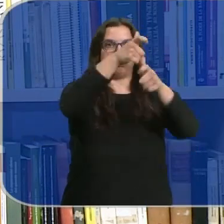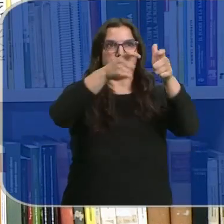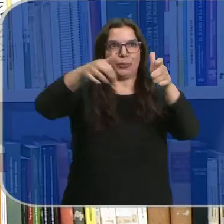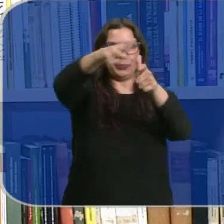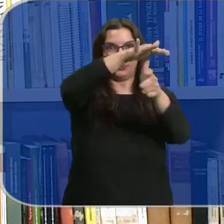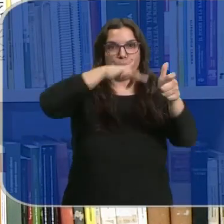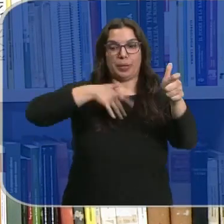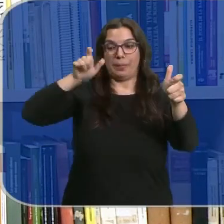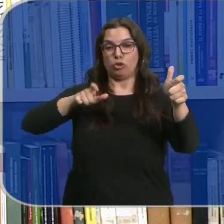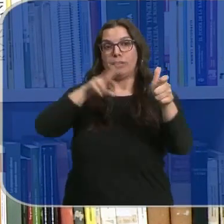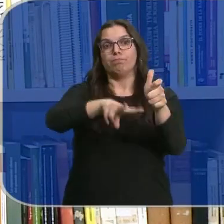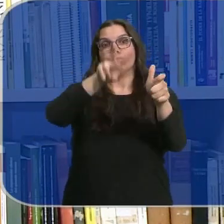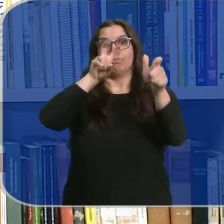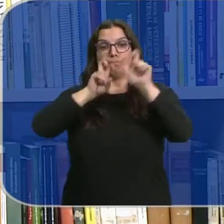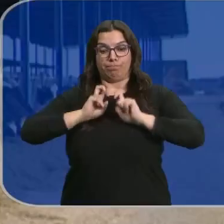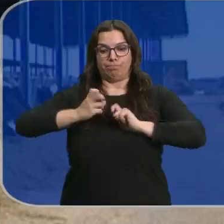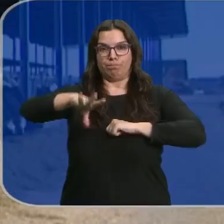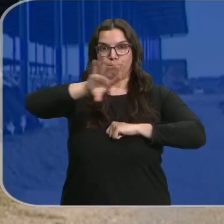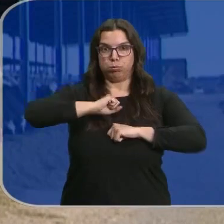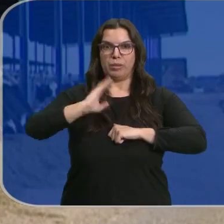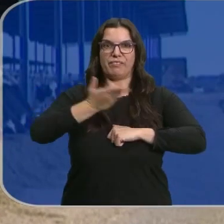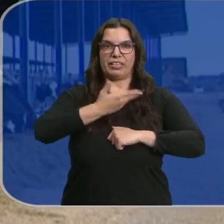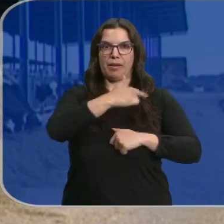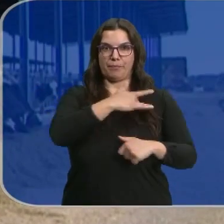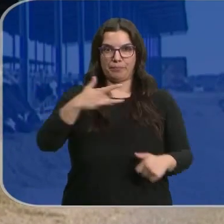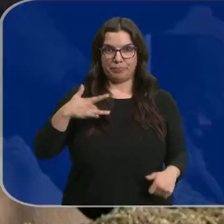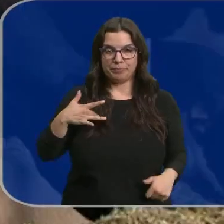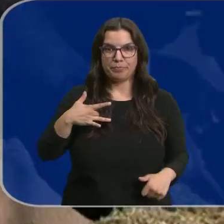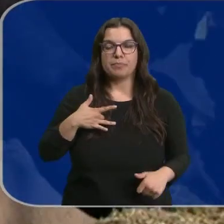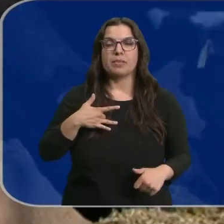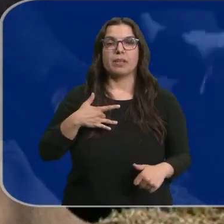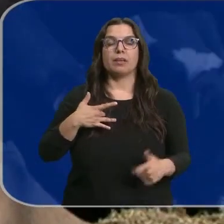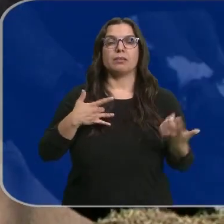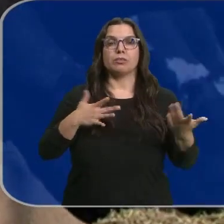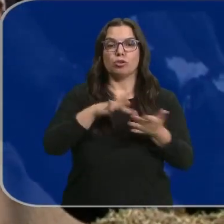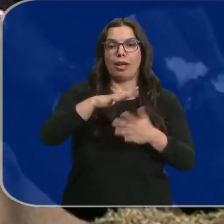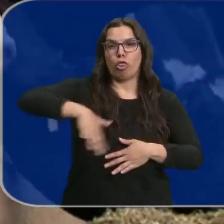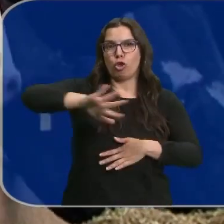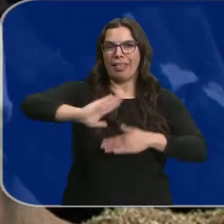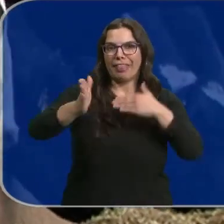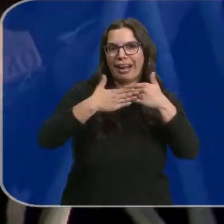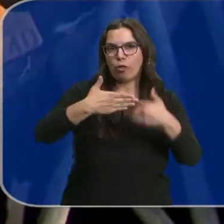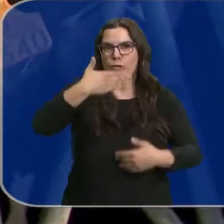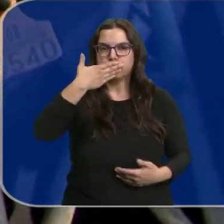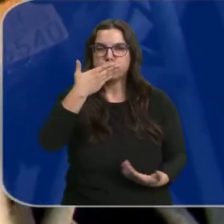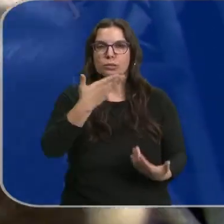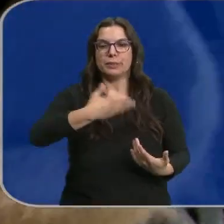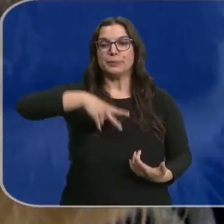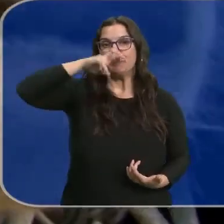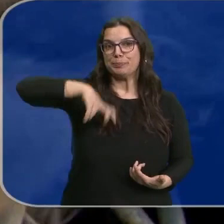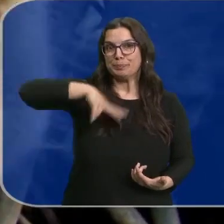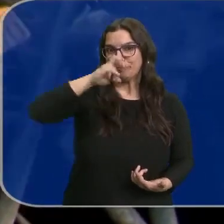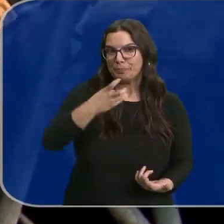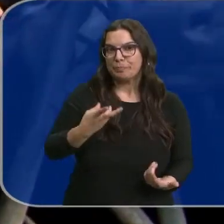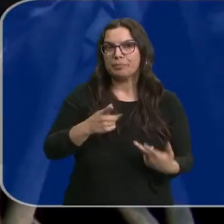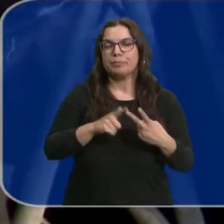originar precisamente habitualmente lesiones en el ámbito respiratorio. Debe ser la exposición a lugares cerrados habitualmente, tiene que haber